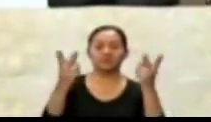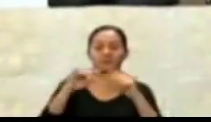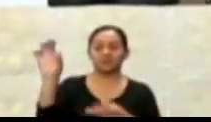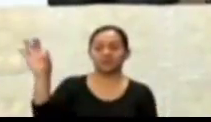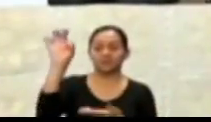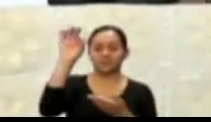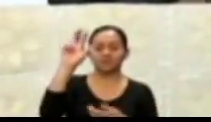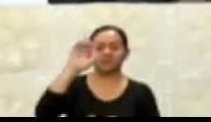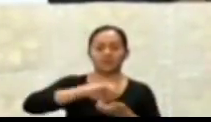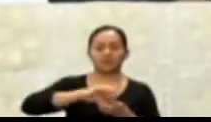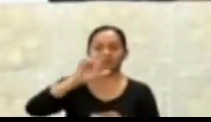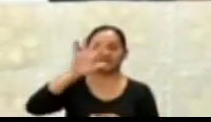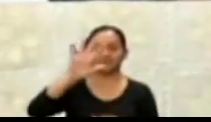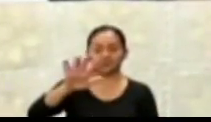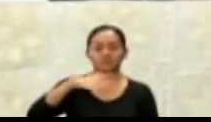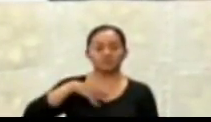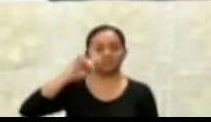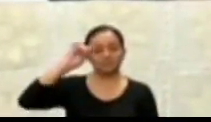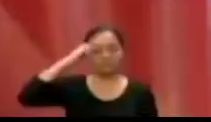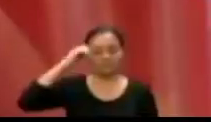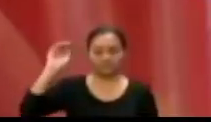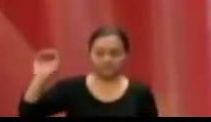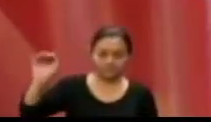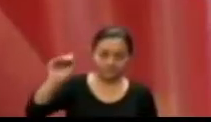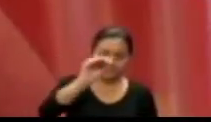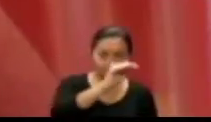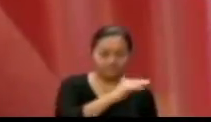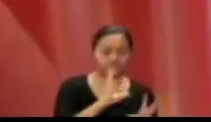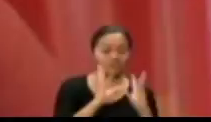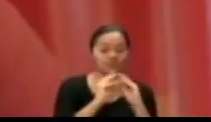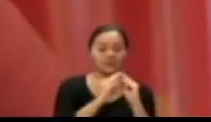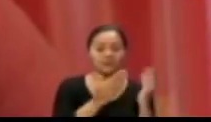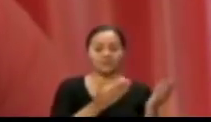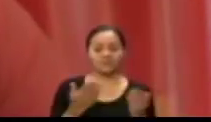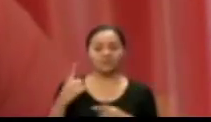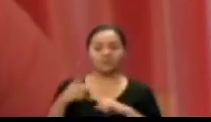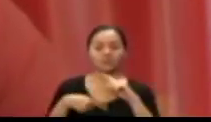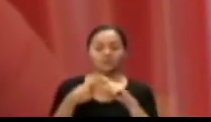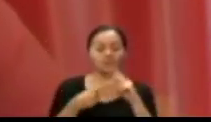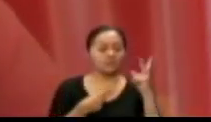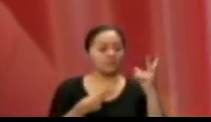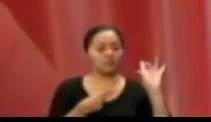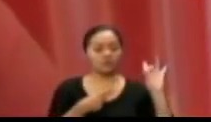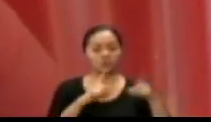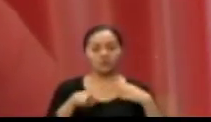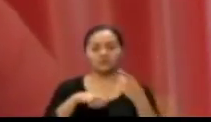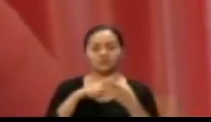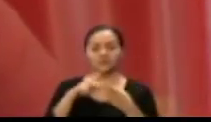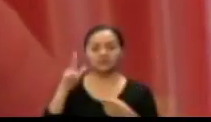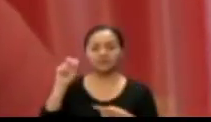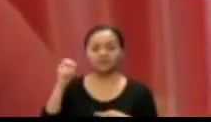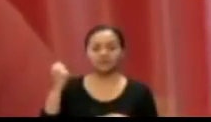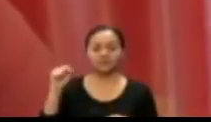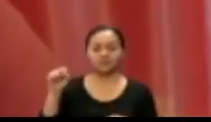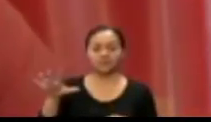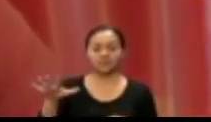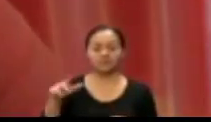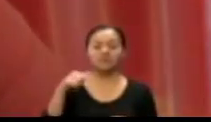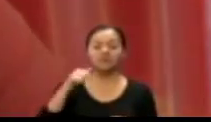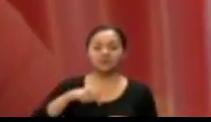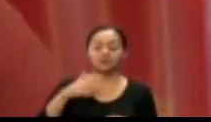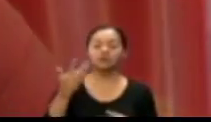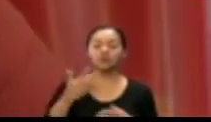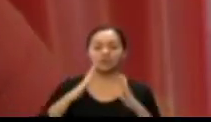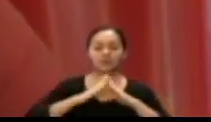Movimiento Alianza País. Recordarles nada más que este evento se va a desarrollar del 28 al 30 de septiembre acá en la Casa de la